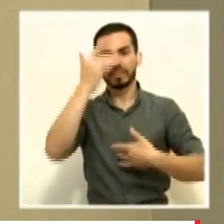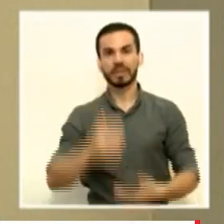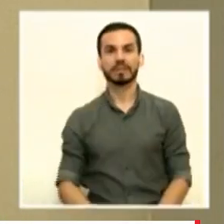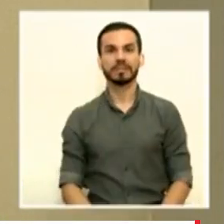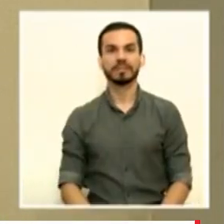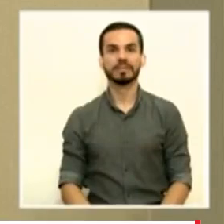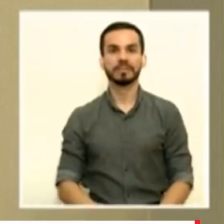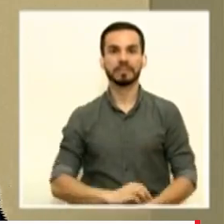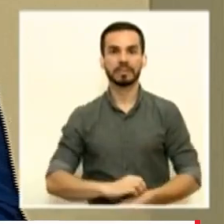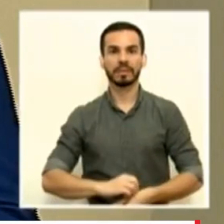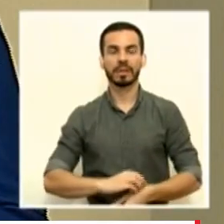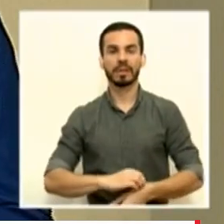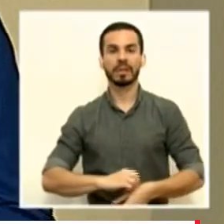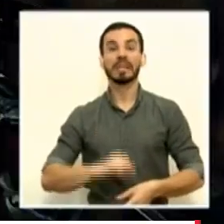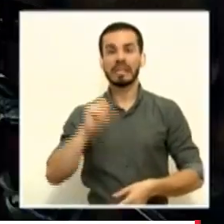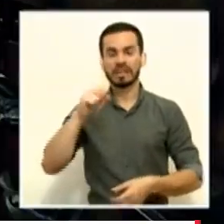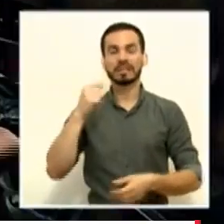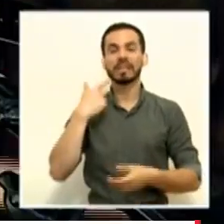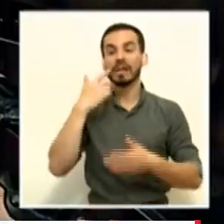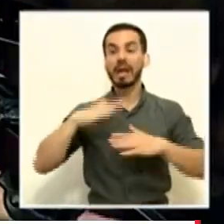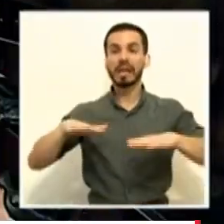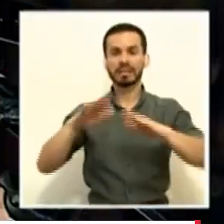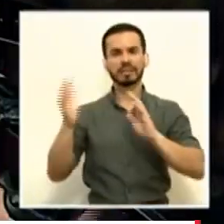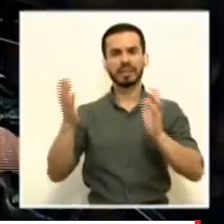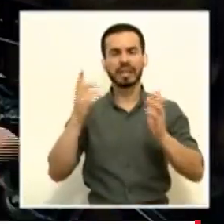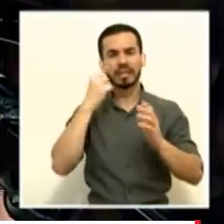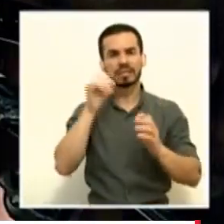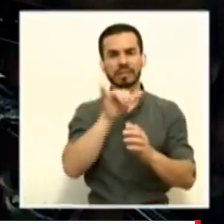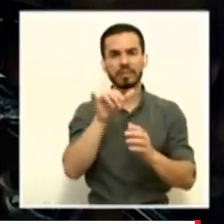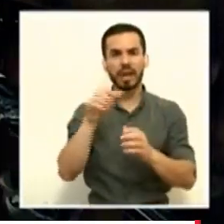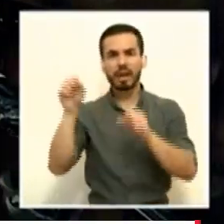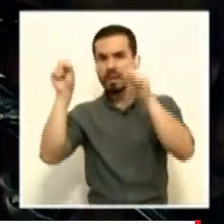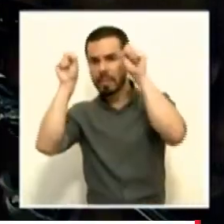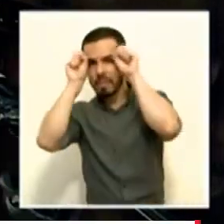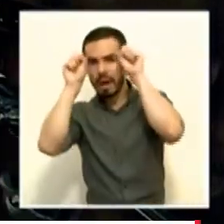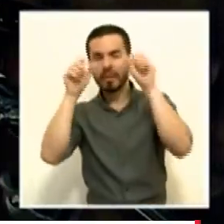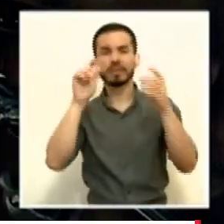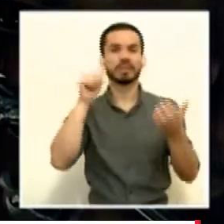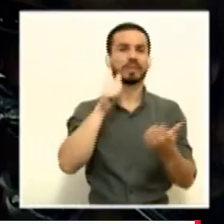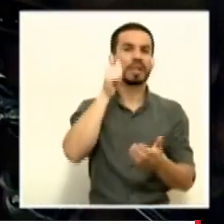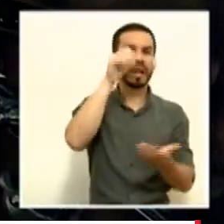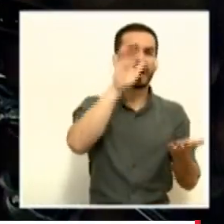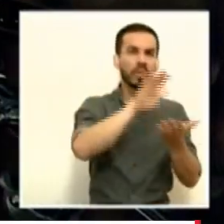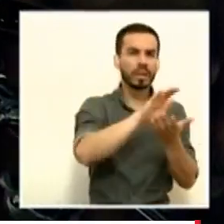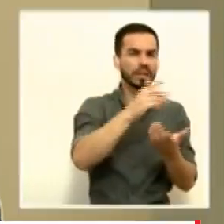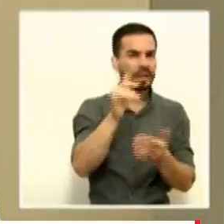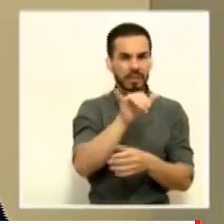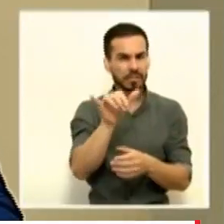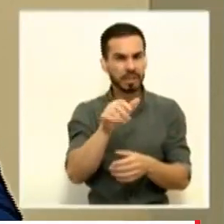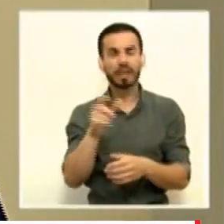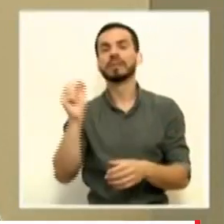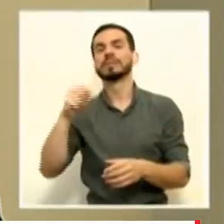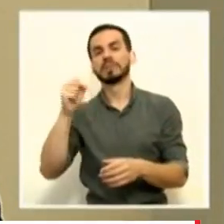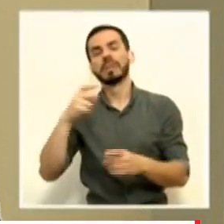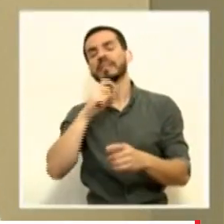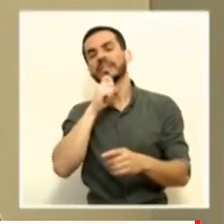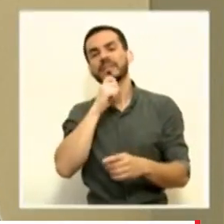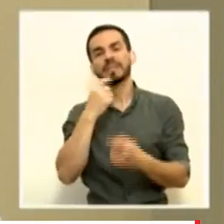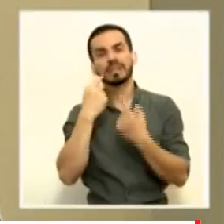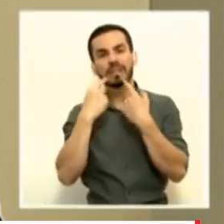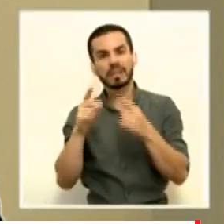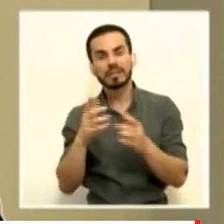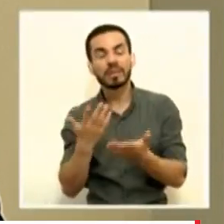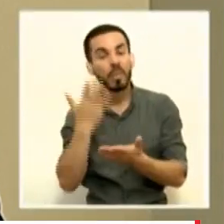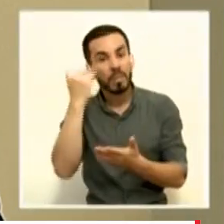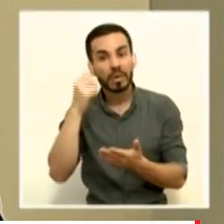Muchísimas gracias. Entonces, ¿son qué? si son escenarios similares lo que ocurrió en Pavas al inicio con el testeo y lo que resulta ahora en Alajuelita. Podría ser, es difícil decirlo